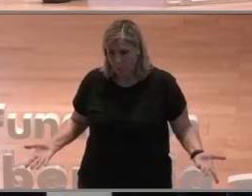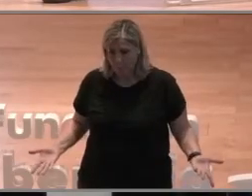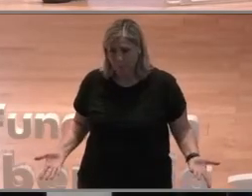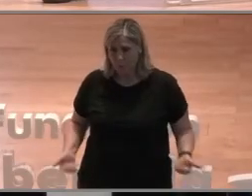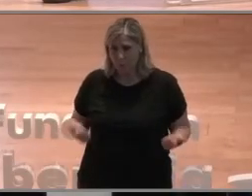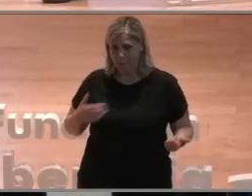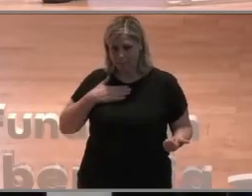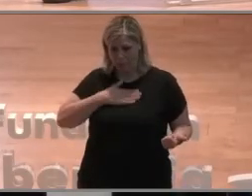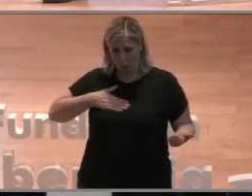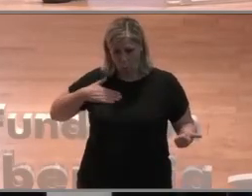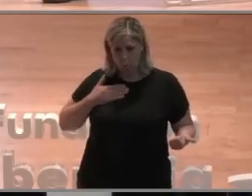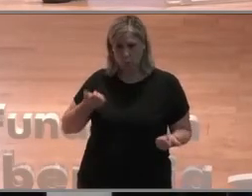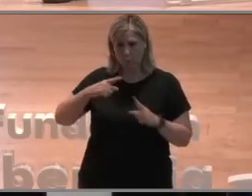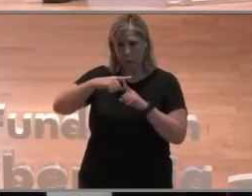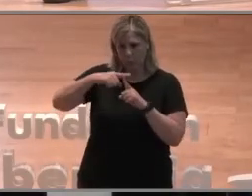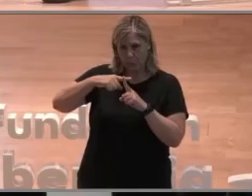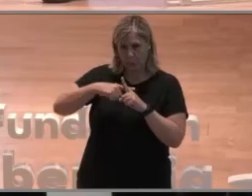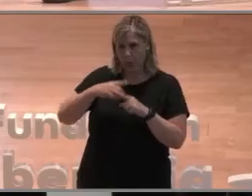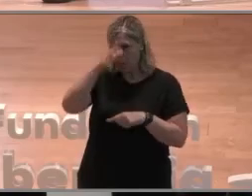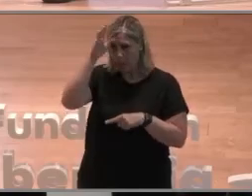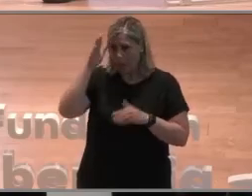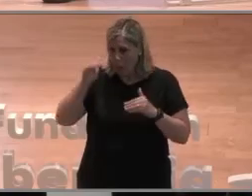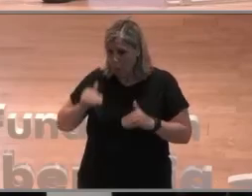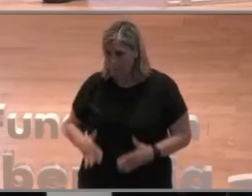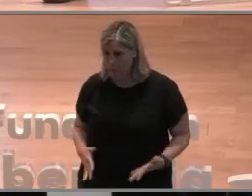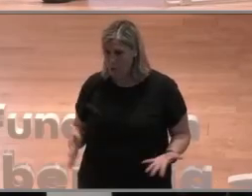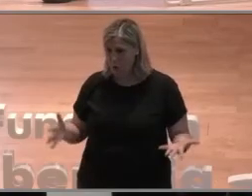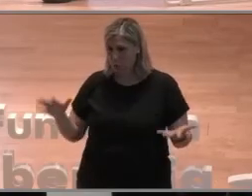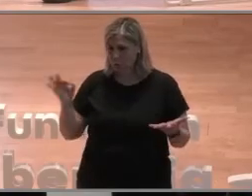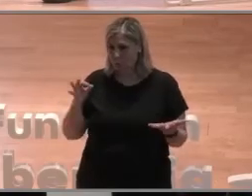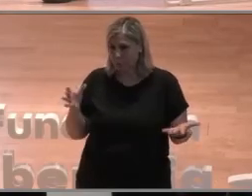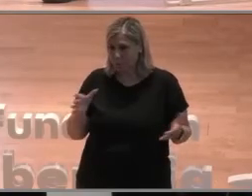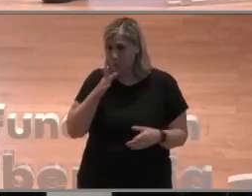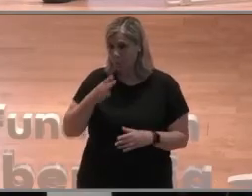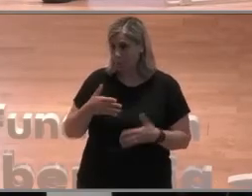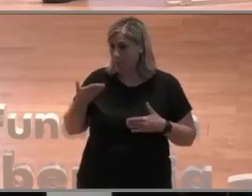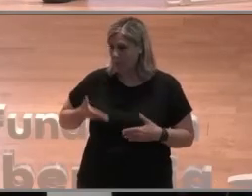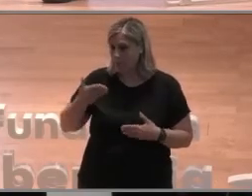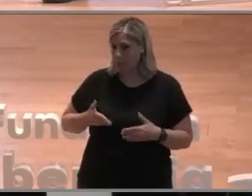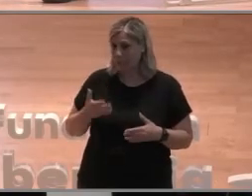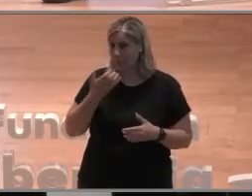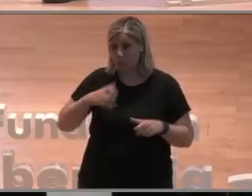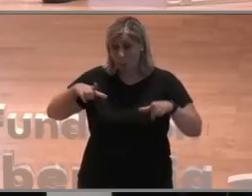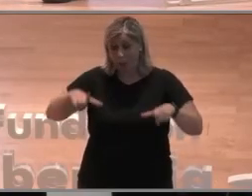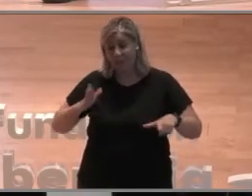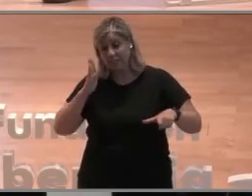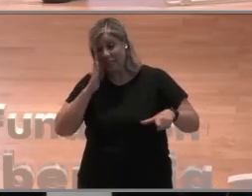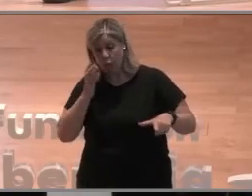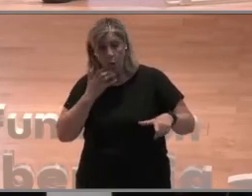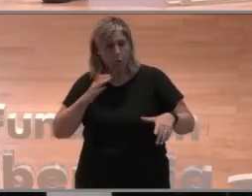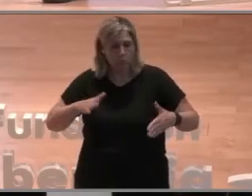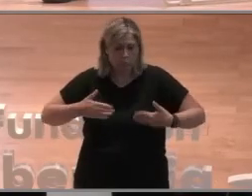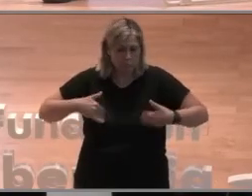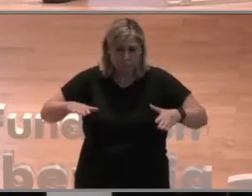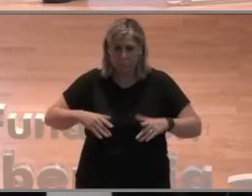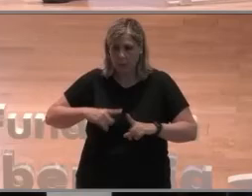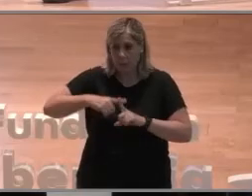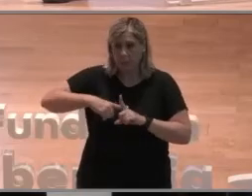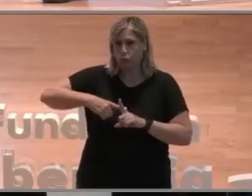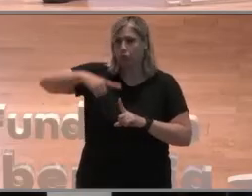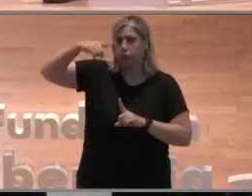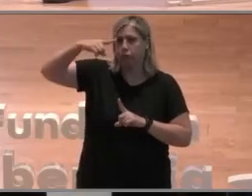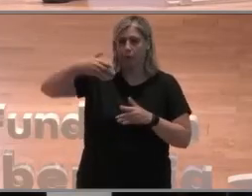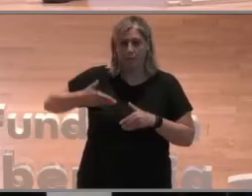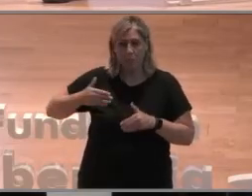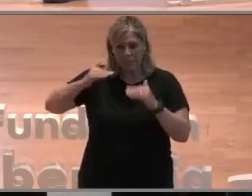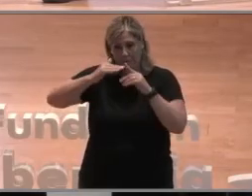más confortables y no tengamos un exceso de calor en el habitáculo donde vayamos a pasar la noche. Pues bueno, en